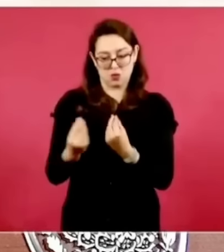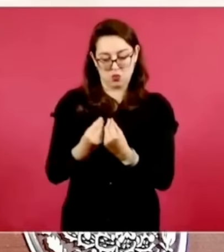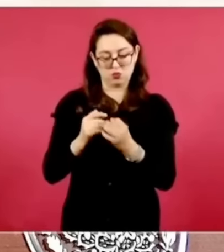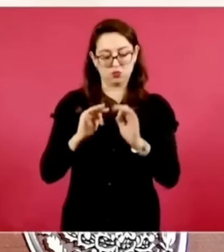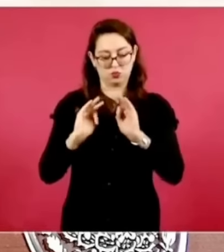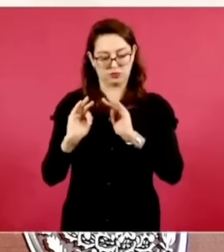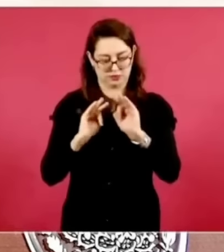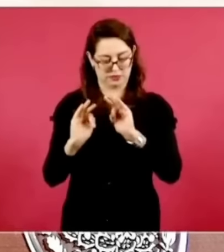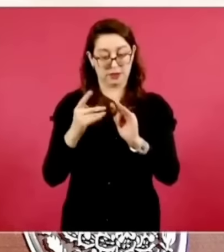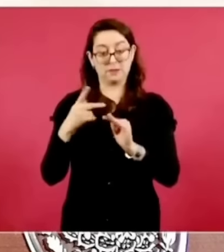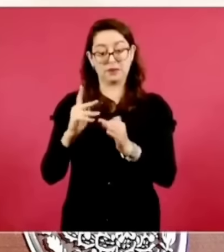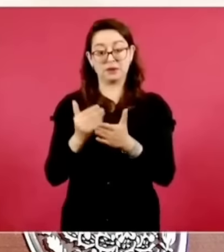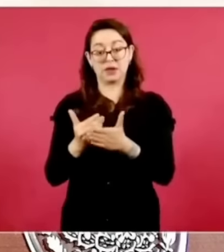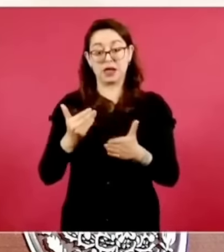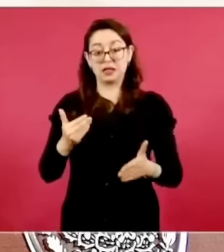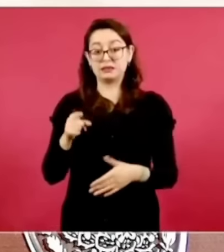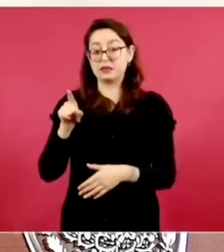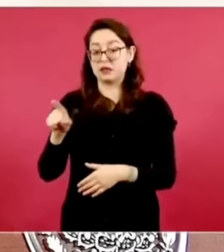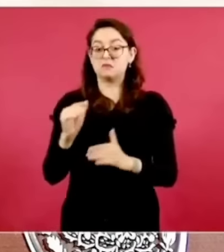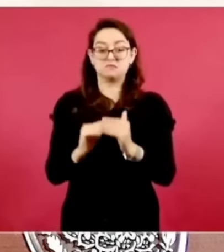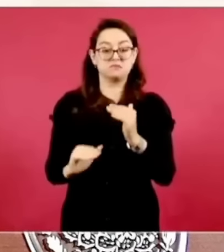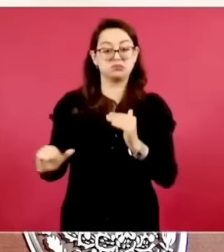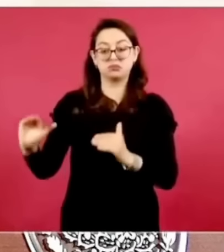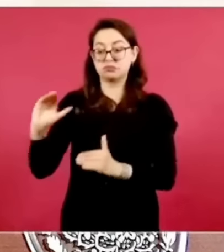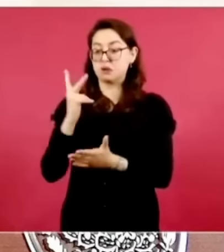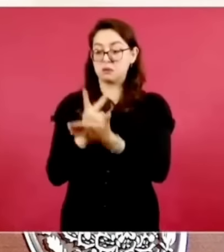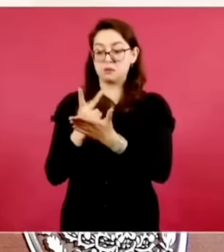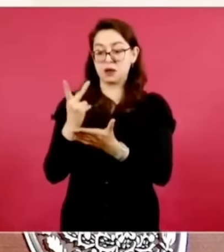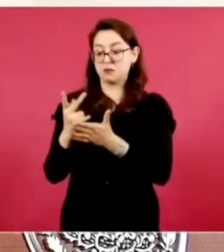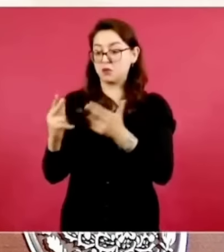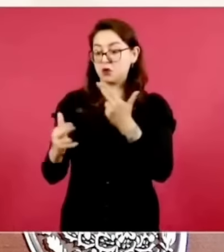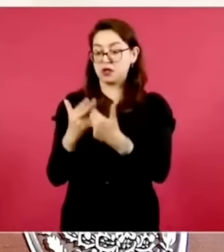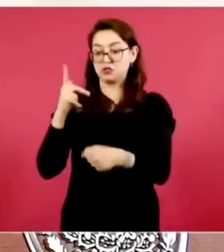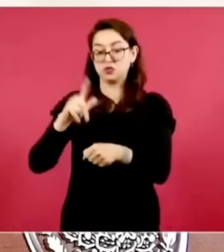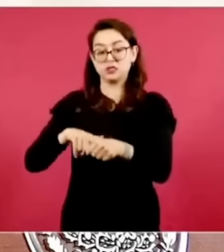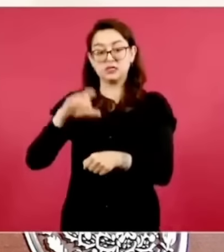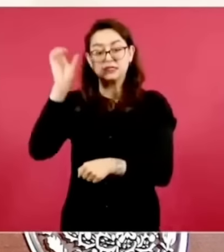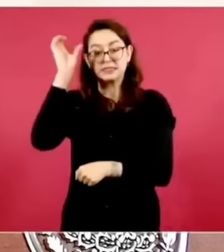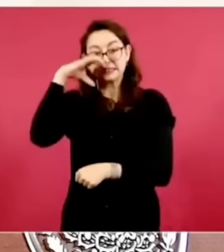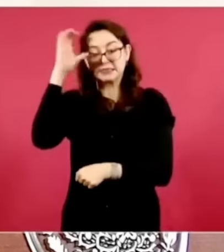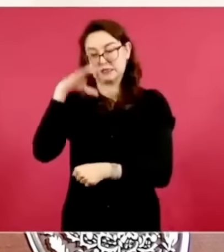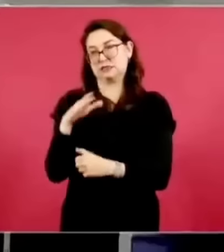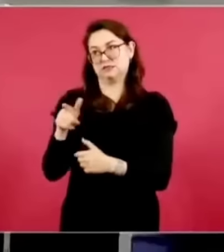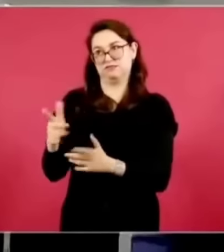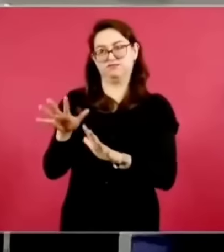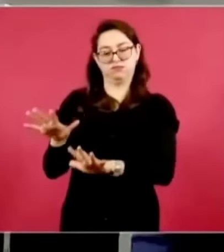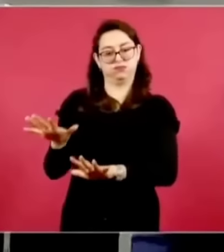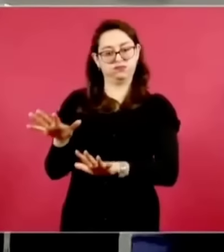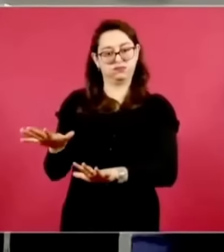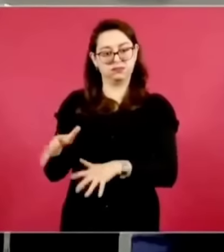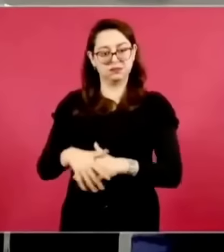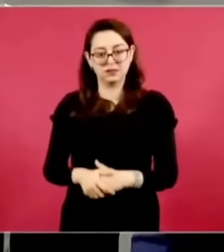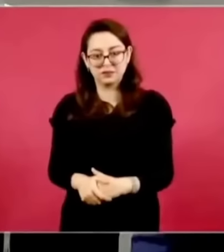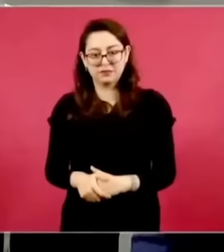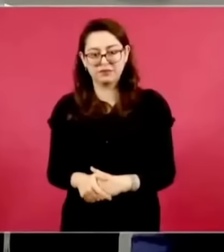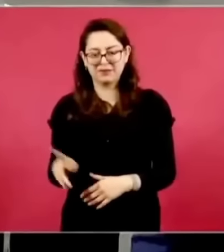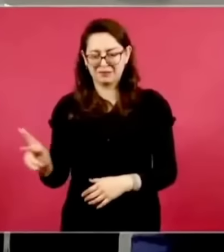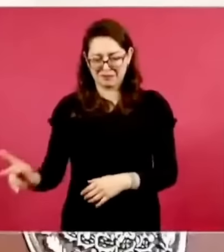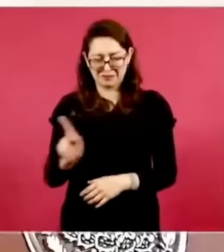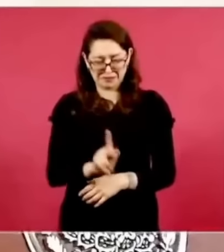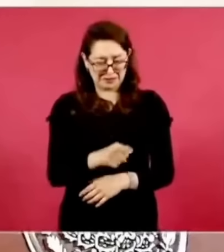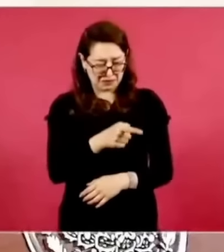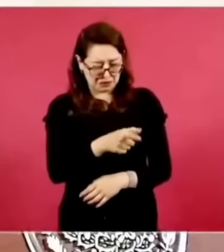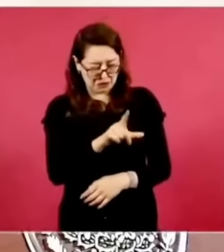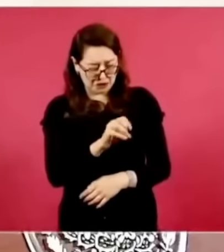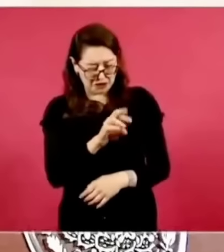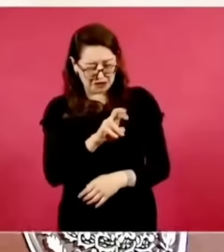ciencias Pues sí pero no se ha reido a comparar a un premio Nacional de ciencia